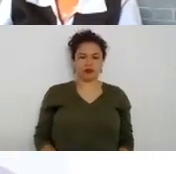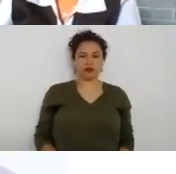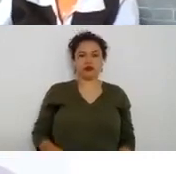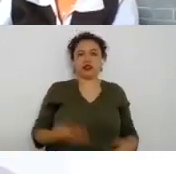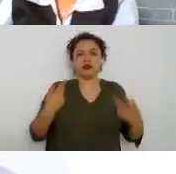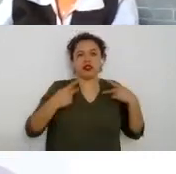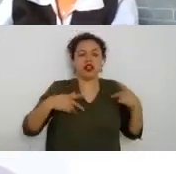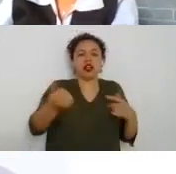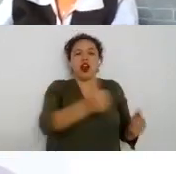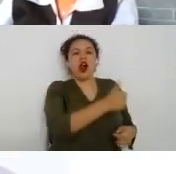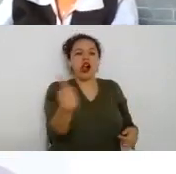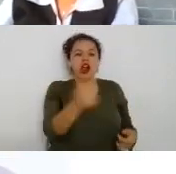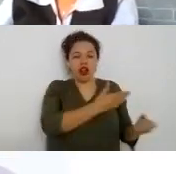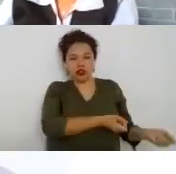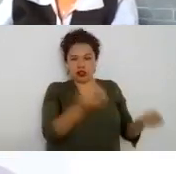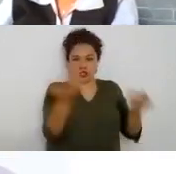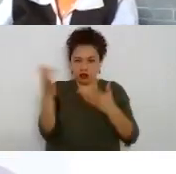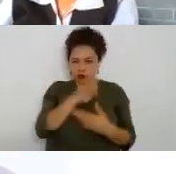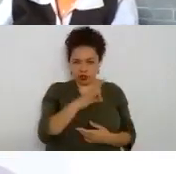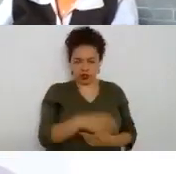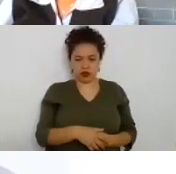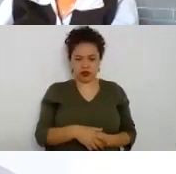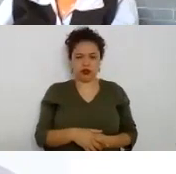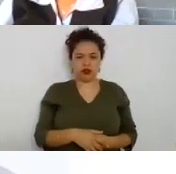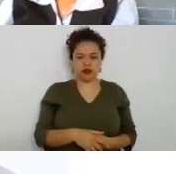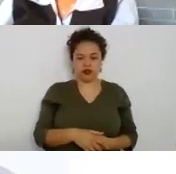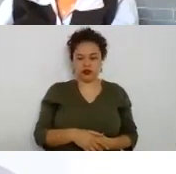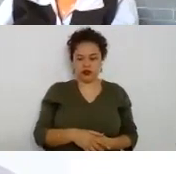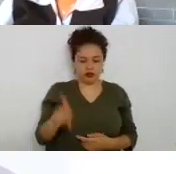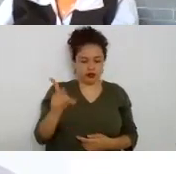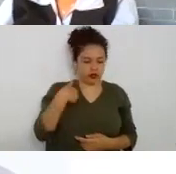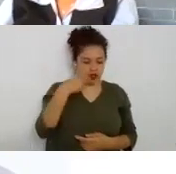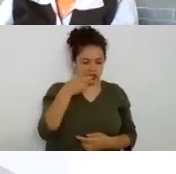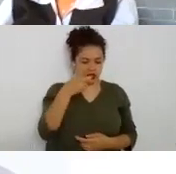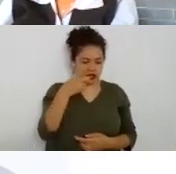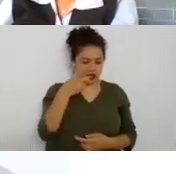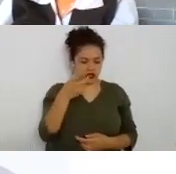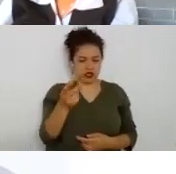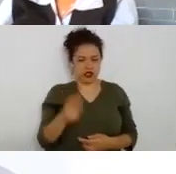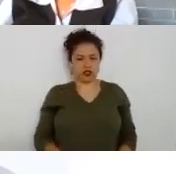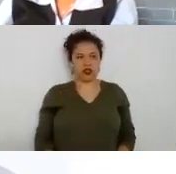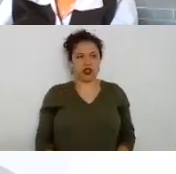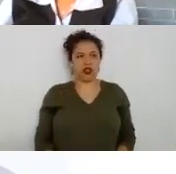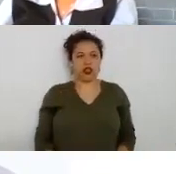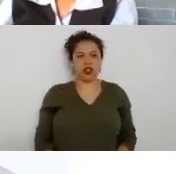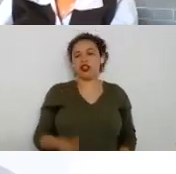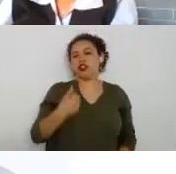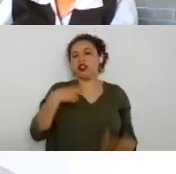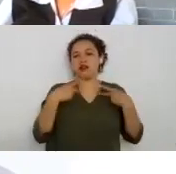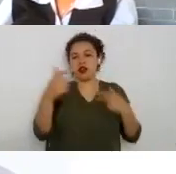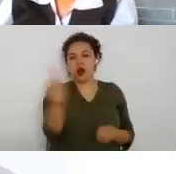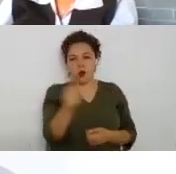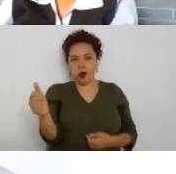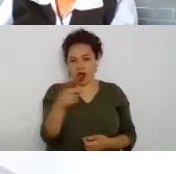víctima conmigo. Pero, es lo que les comentaba hace un momento. Si yo voy a desplazar a la víctima, tengo que